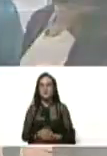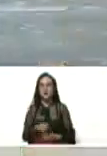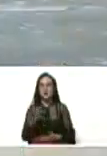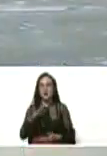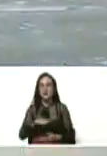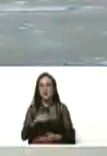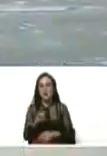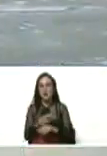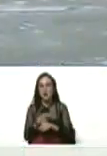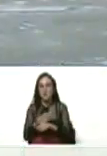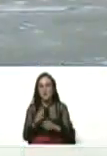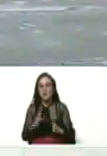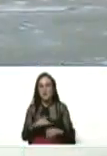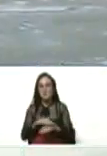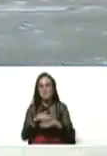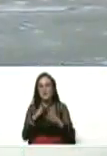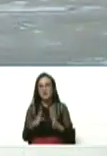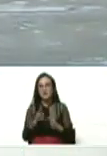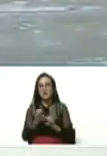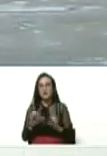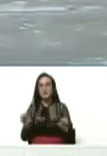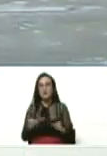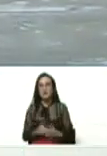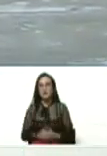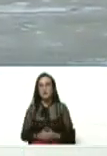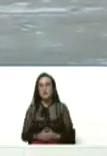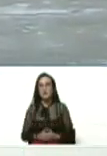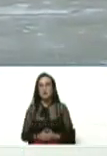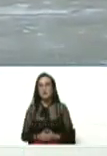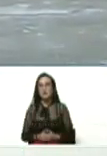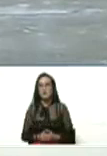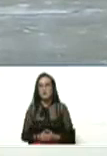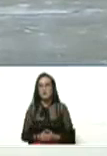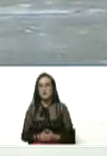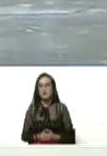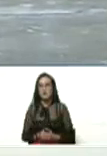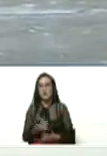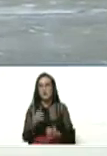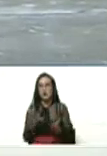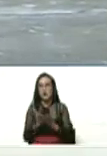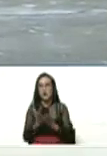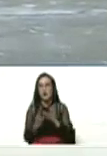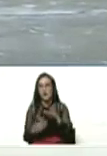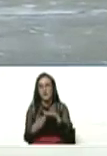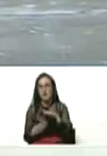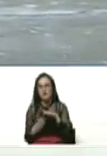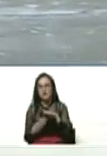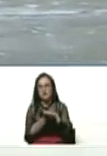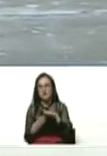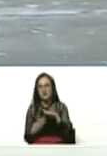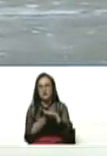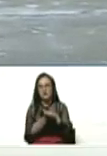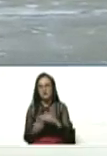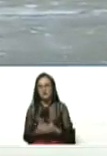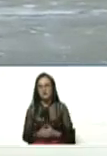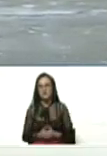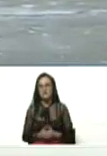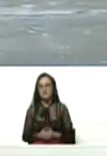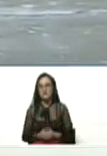Piñate, gobernador, es ministro de Educación. También en una escuela primaria, Serafín